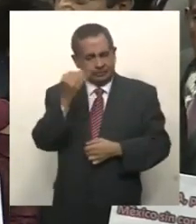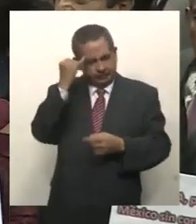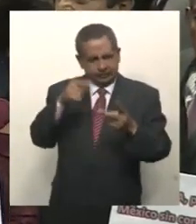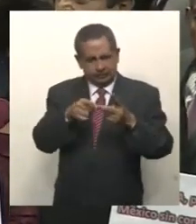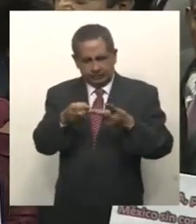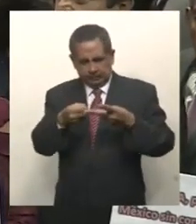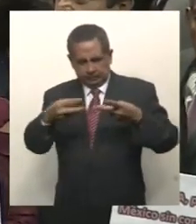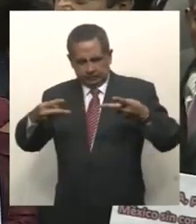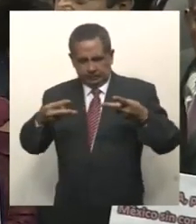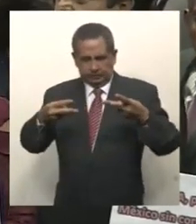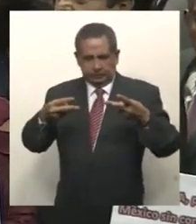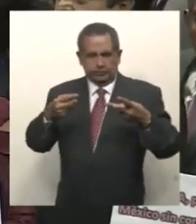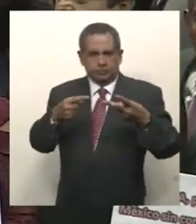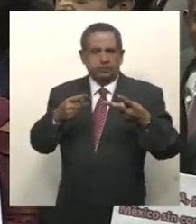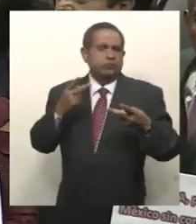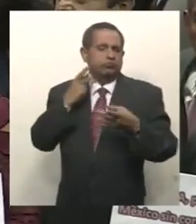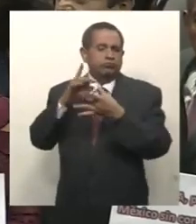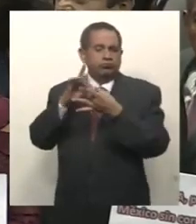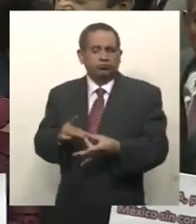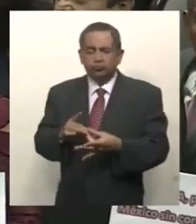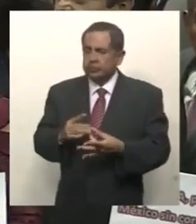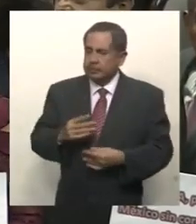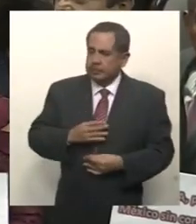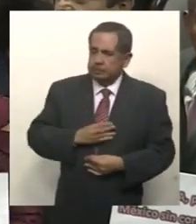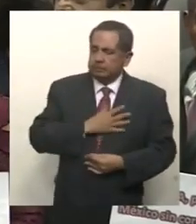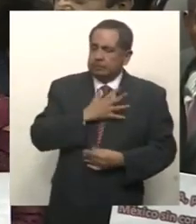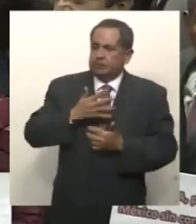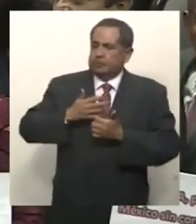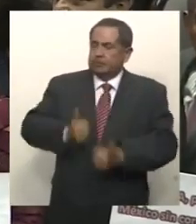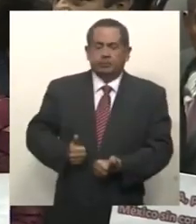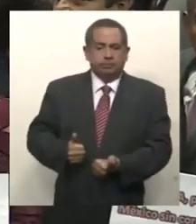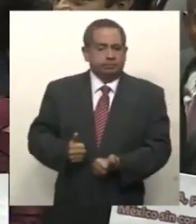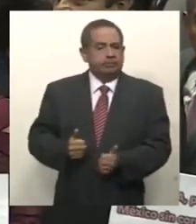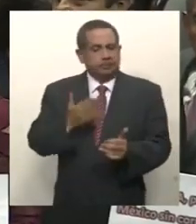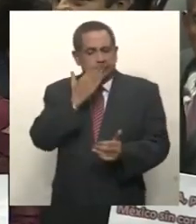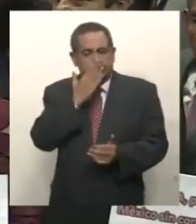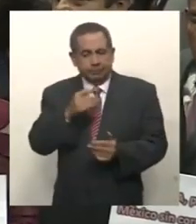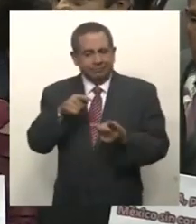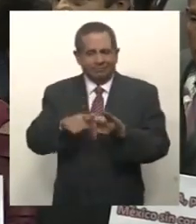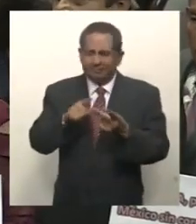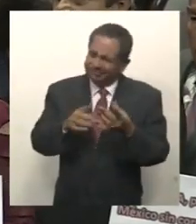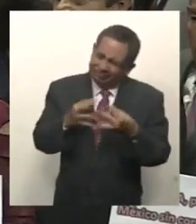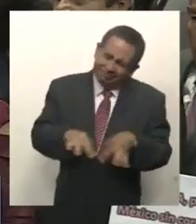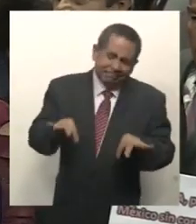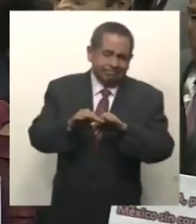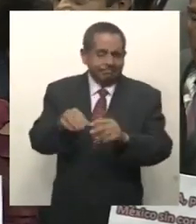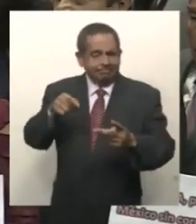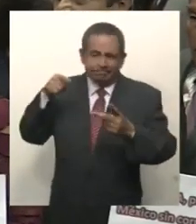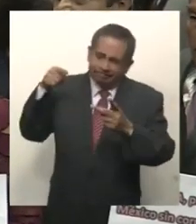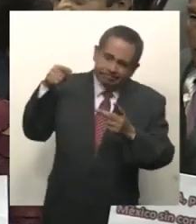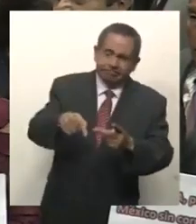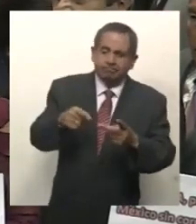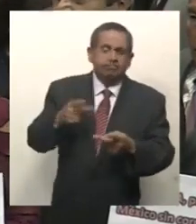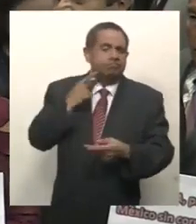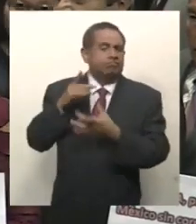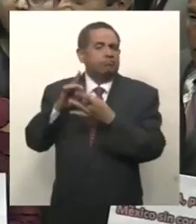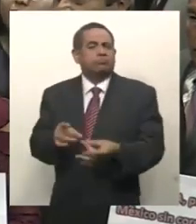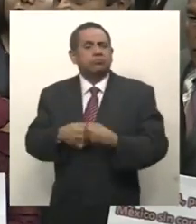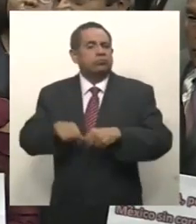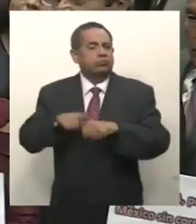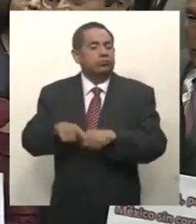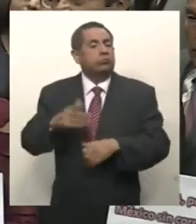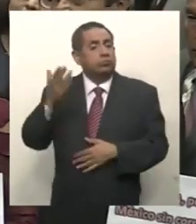El primero, la política de bienestar. Es la más profunda política social que